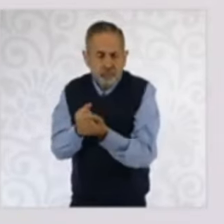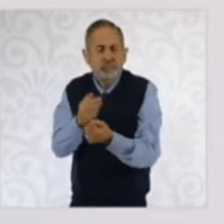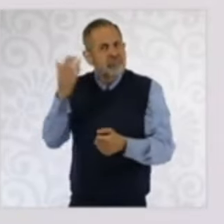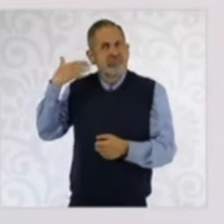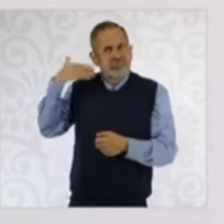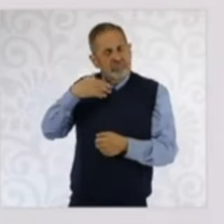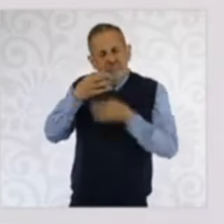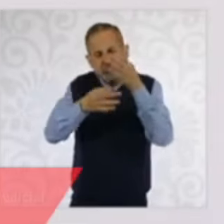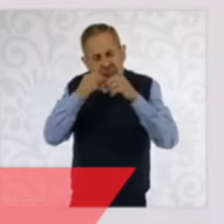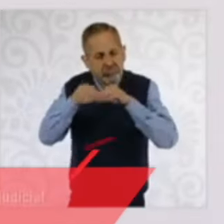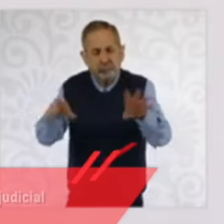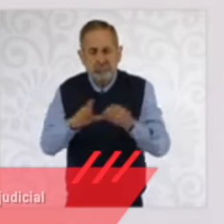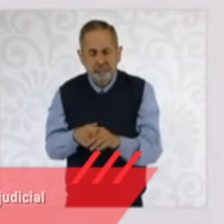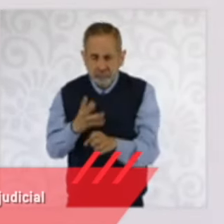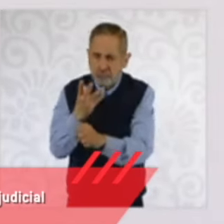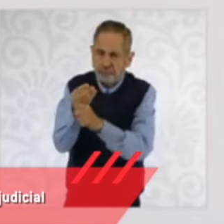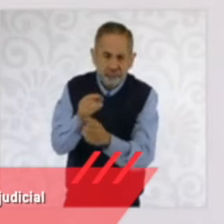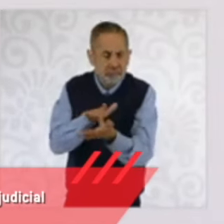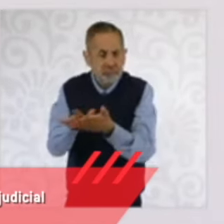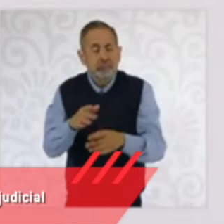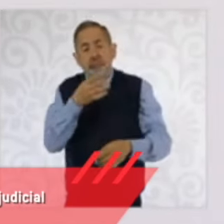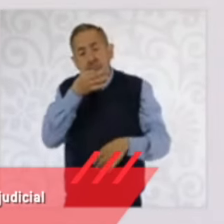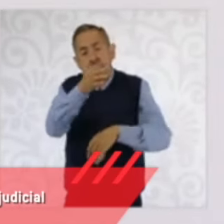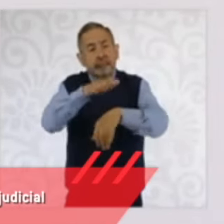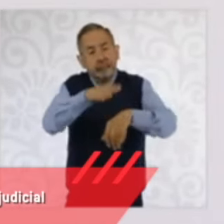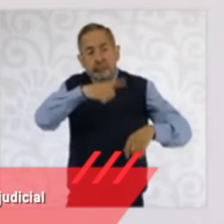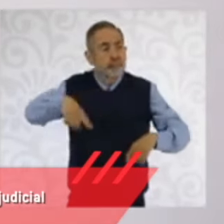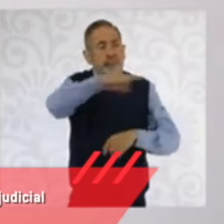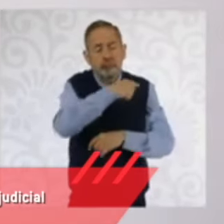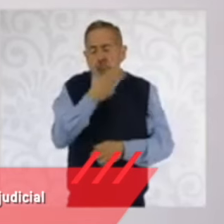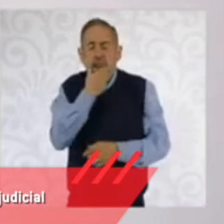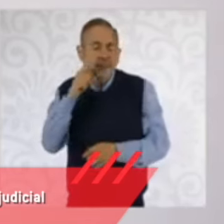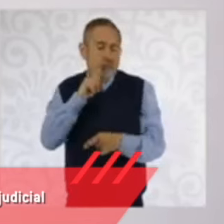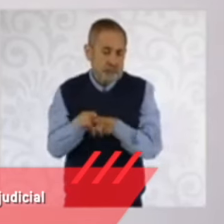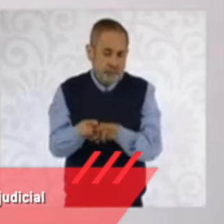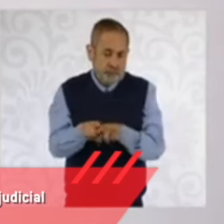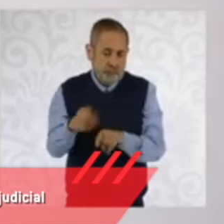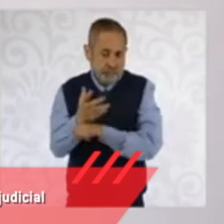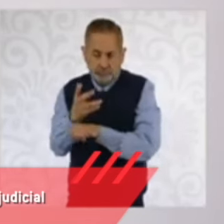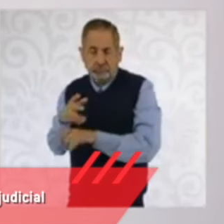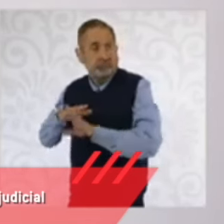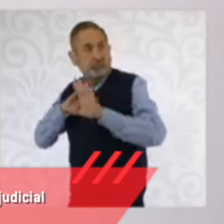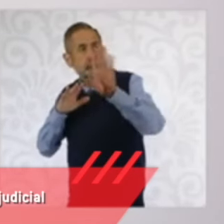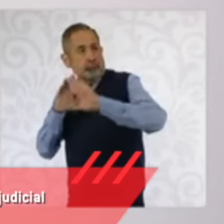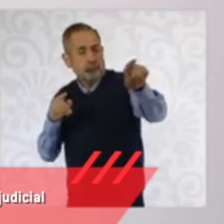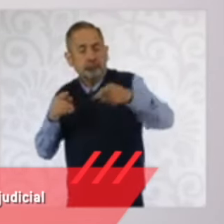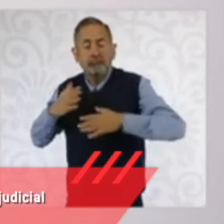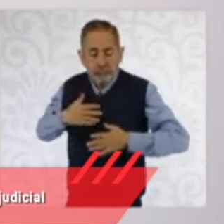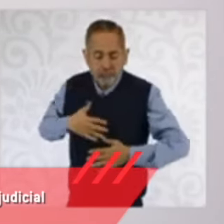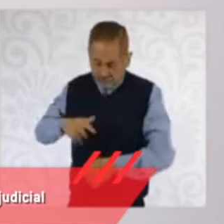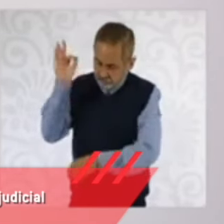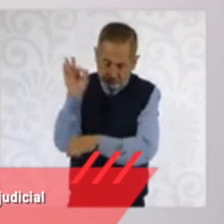el pleno de la suprema corte de justicia de la nación realizó el análisis de las impugnaciones formuladas en contra del decreto por el que se